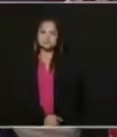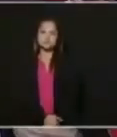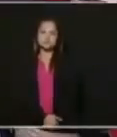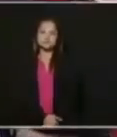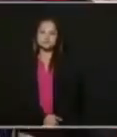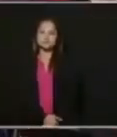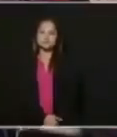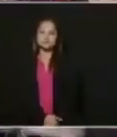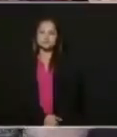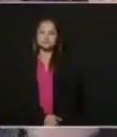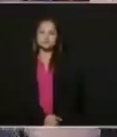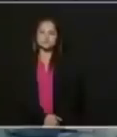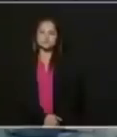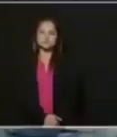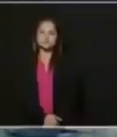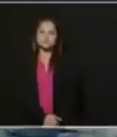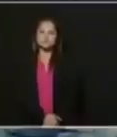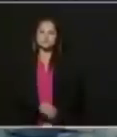Reafirmo